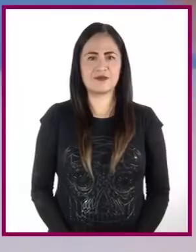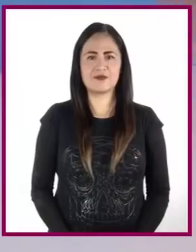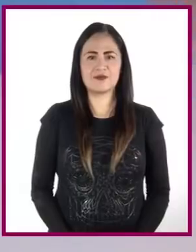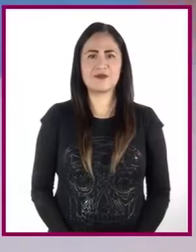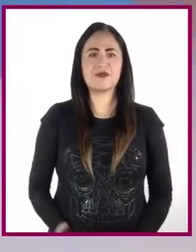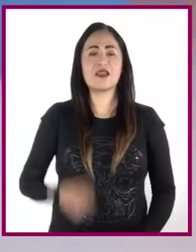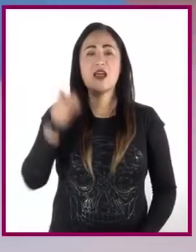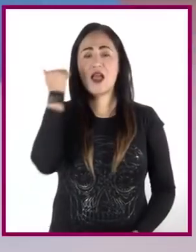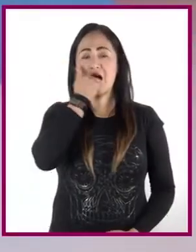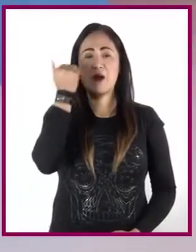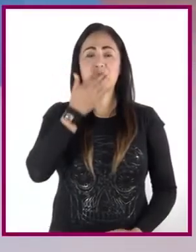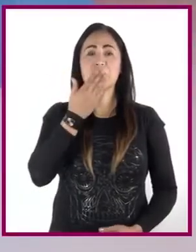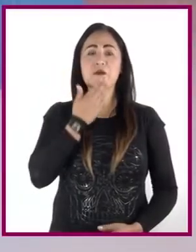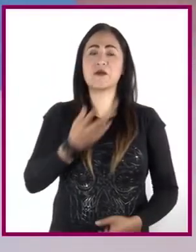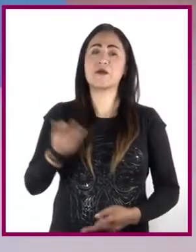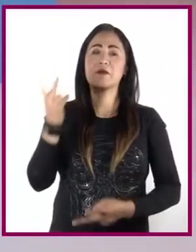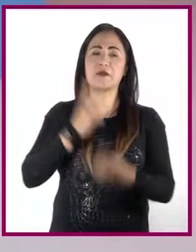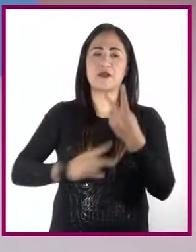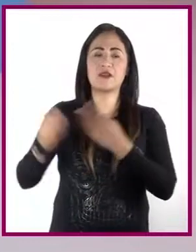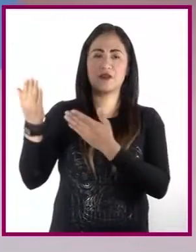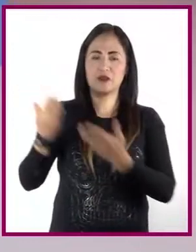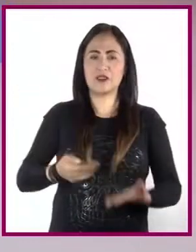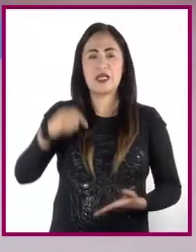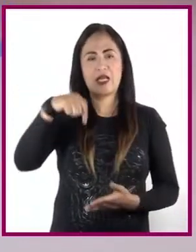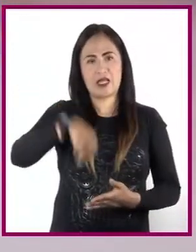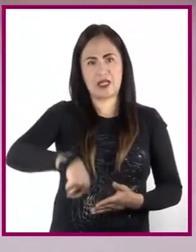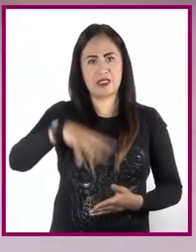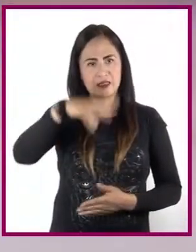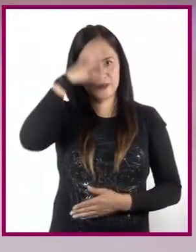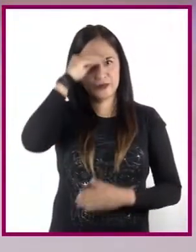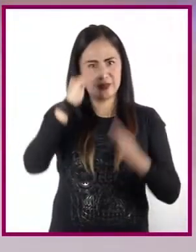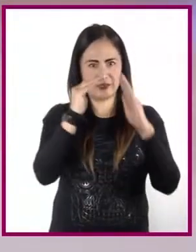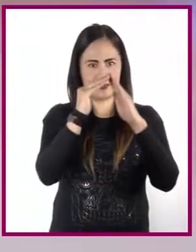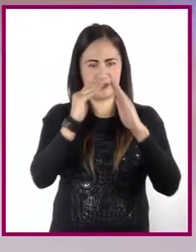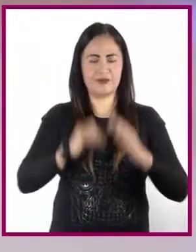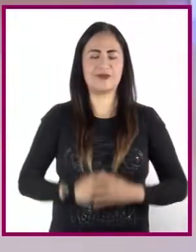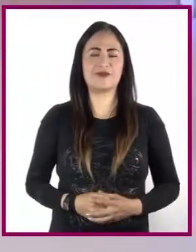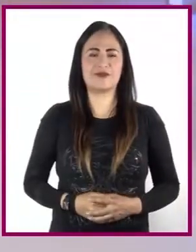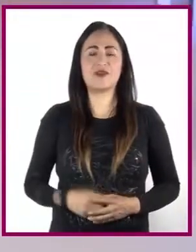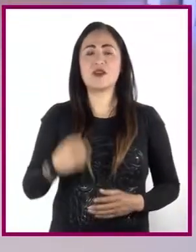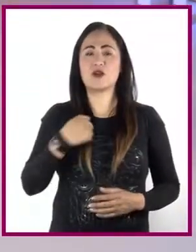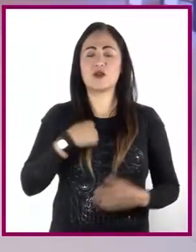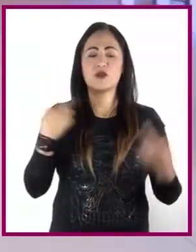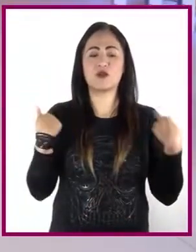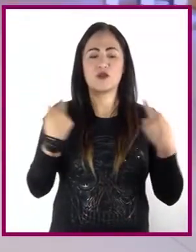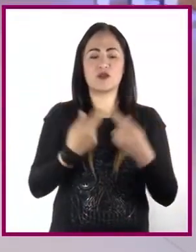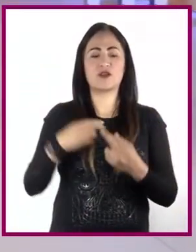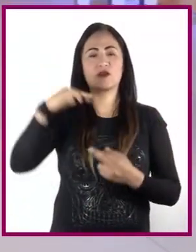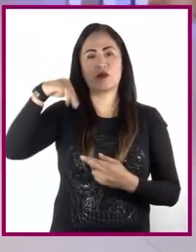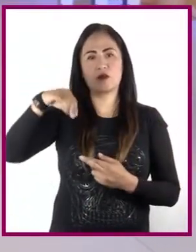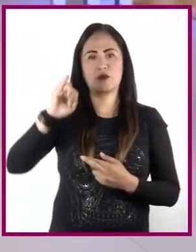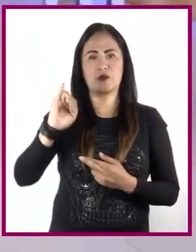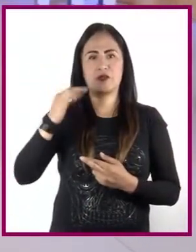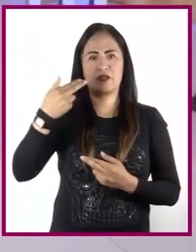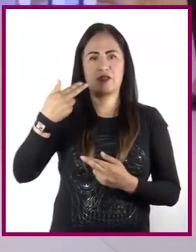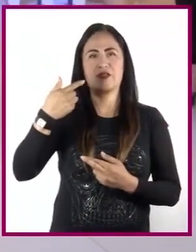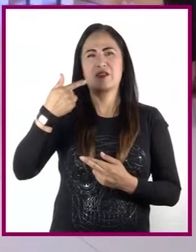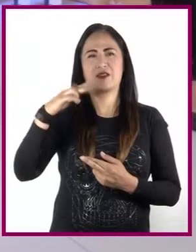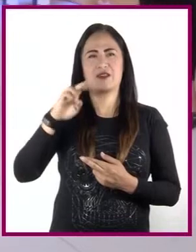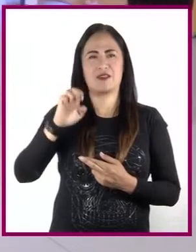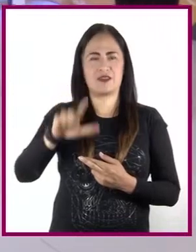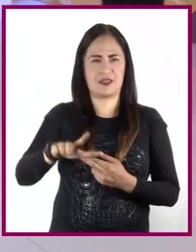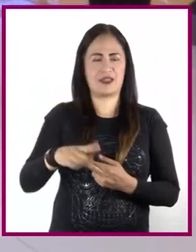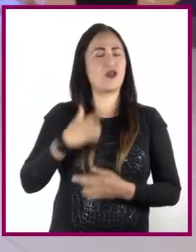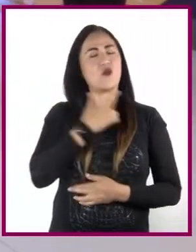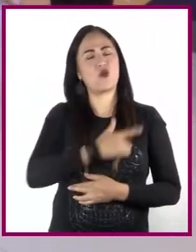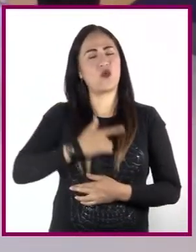Bienvenidas y bienvenidos, alumnas y alumnos, a una sesión más de Aprende en Casa. Soy el profesor Luis Miguel Villarreal Matías y es un